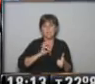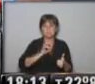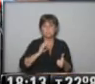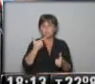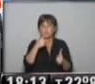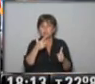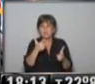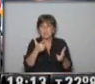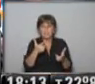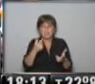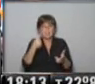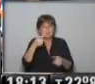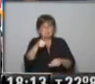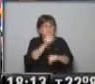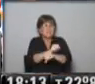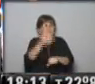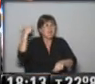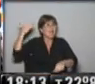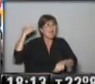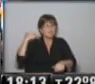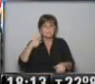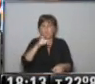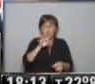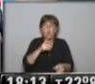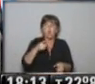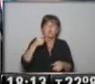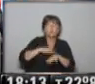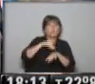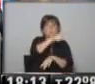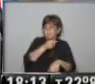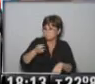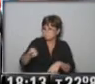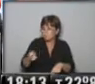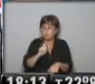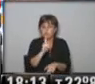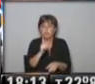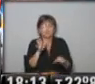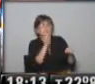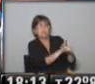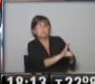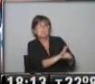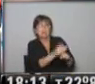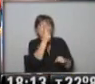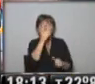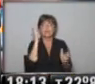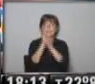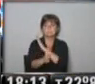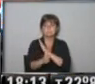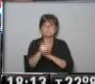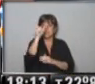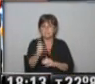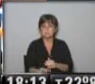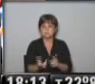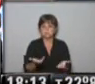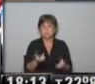que no tiene antecedentes, porque no es que a Migliore se le imputa haber participado en el homicidio. Acá se le está imputando haber encubierto de alguna manera a un prófugo. ¿Y por qué queda